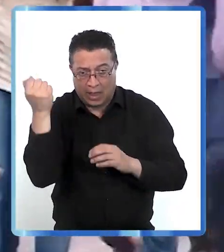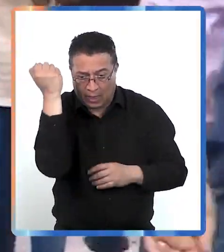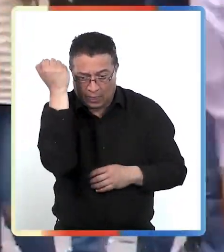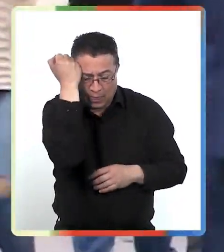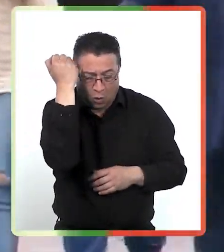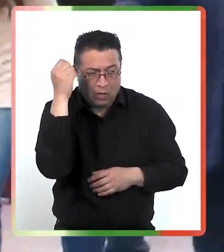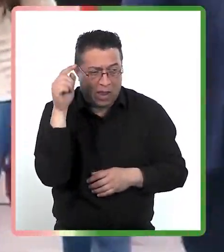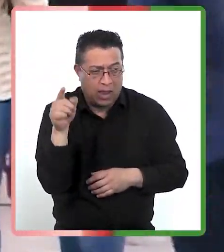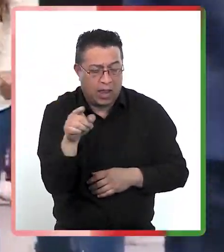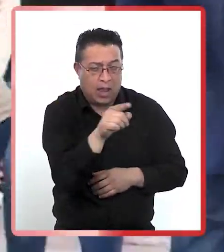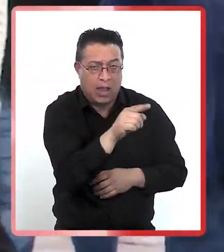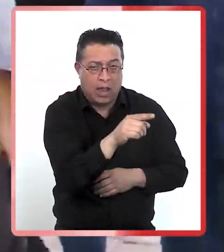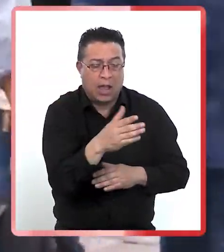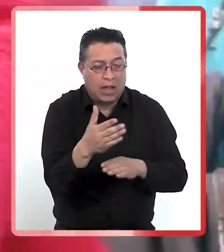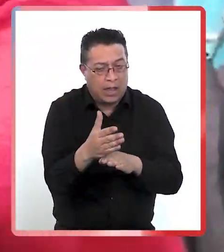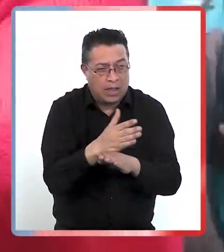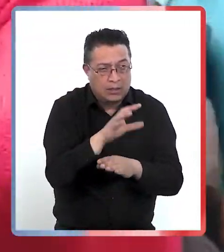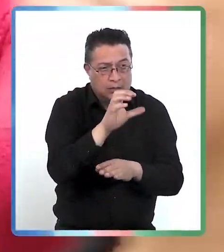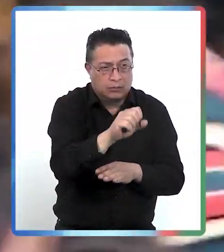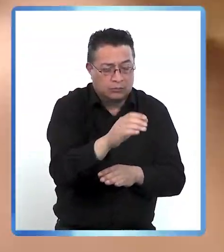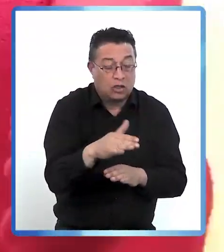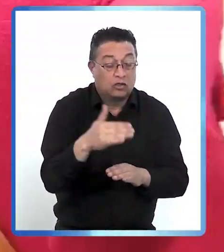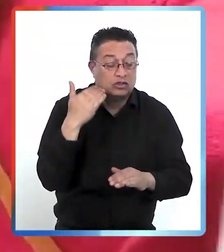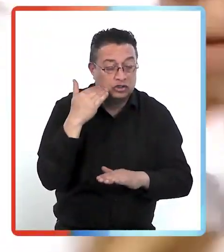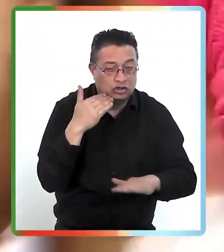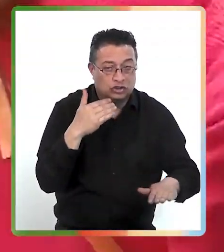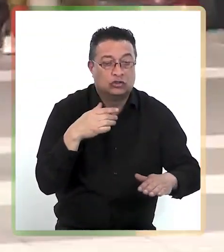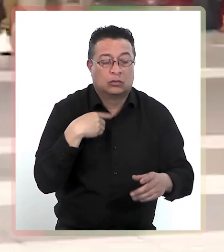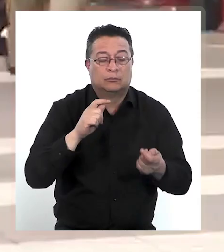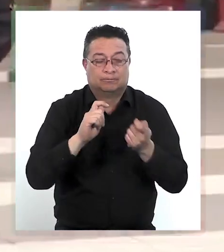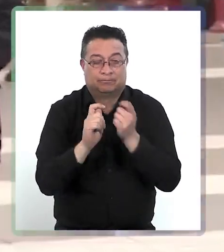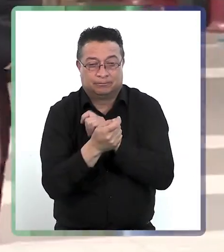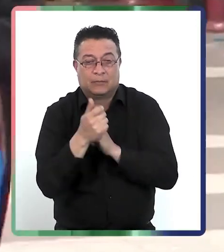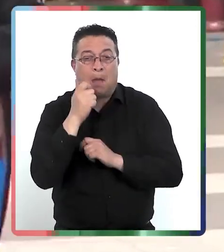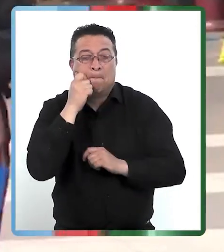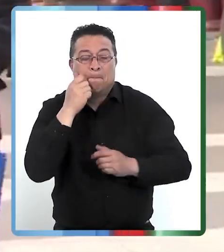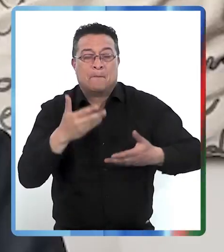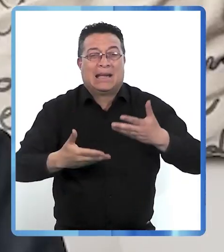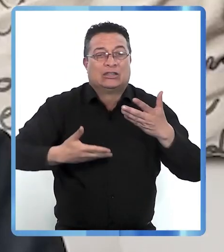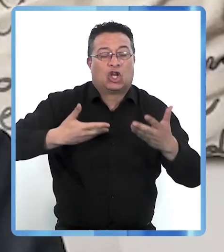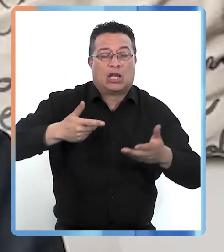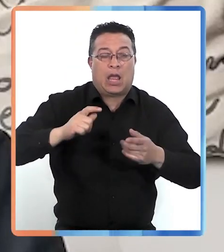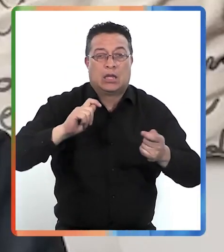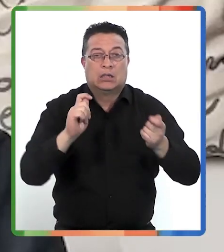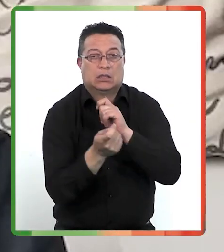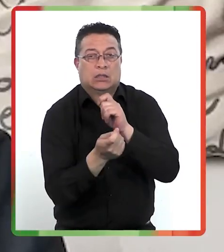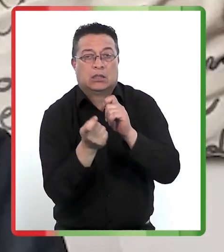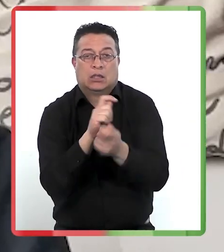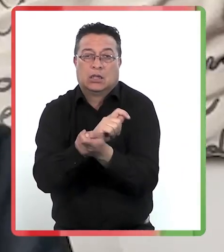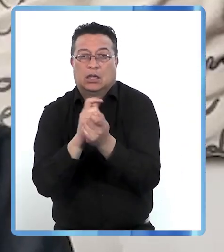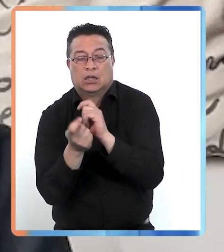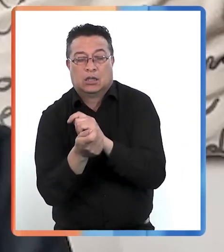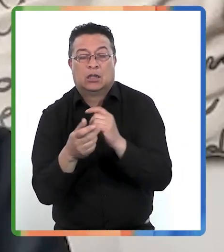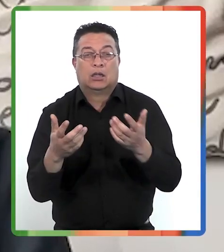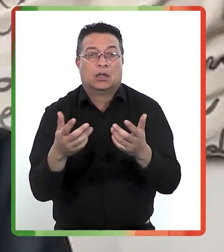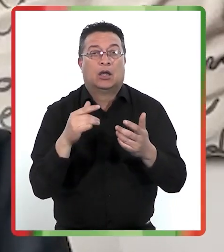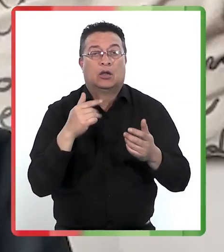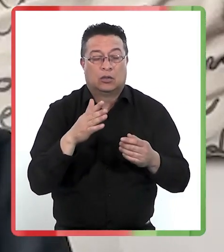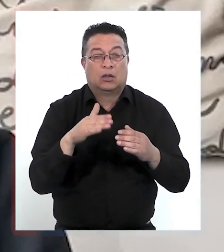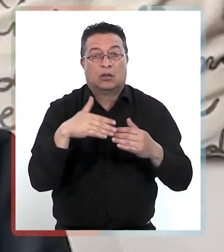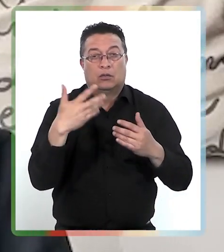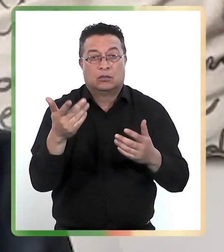traumas tempranos, sobre todo a través de los trastornos de personalidad, ¿cierto? Los trastornos de personalidad, perdón, los